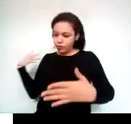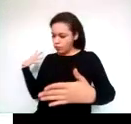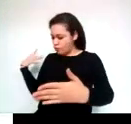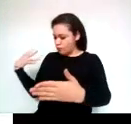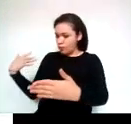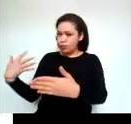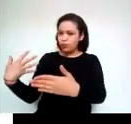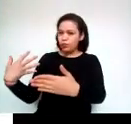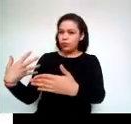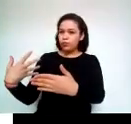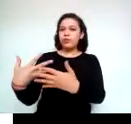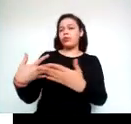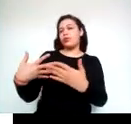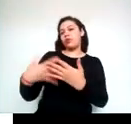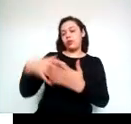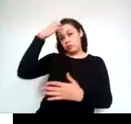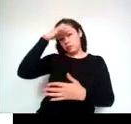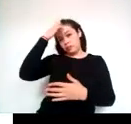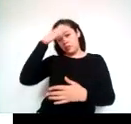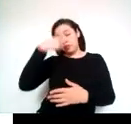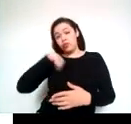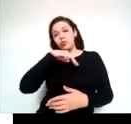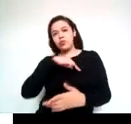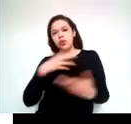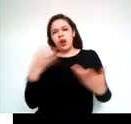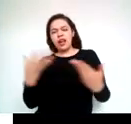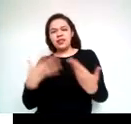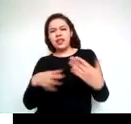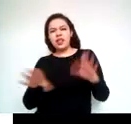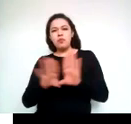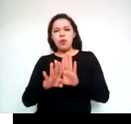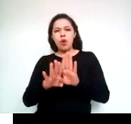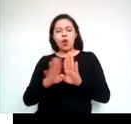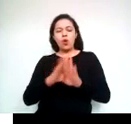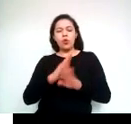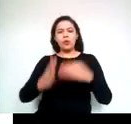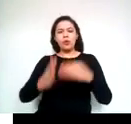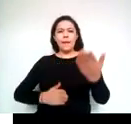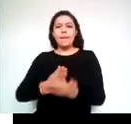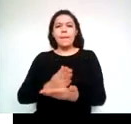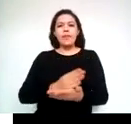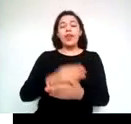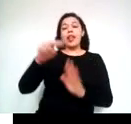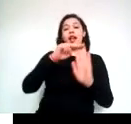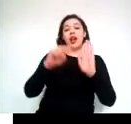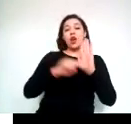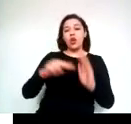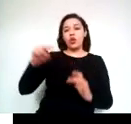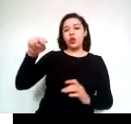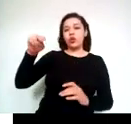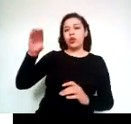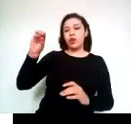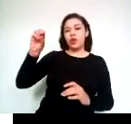dedicamos, nosotros decidimos tener este involucramiento pleno en cuanto es a la NOM 035. Y hoy vamos a